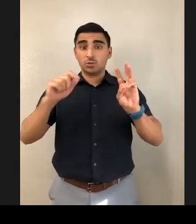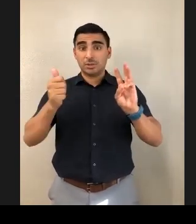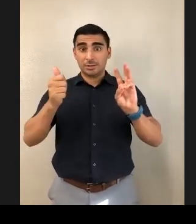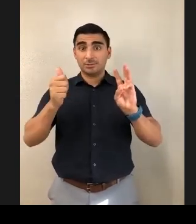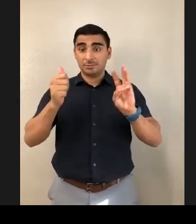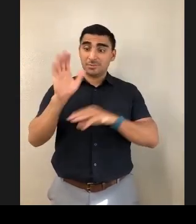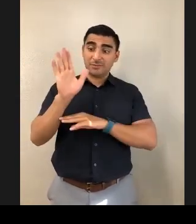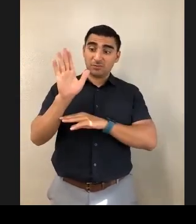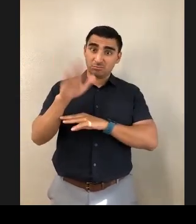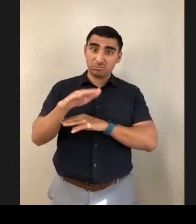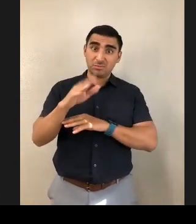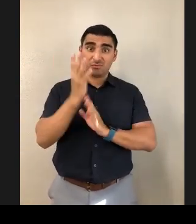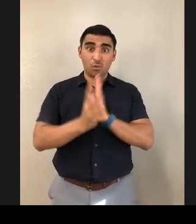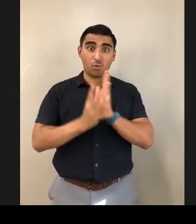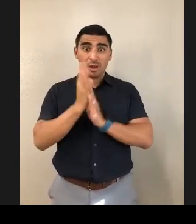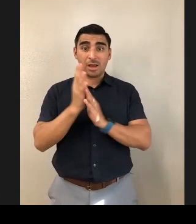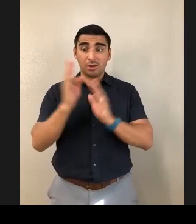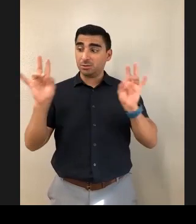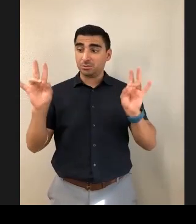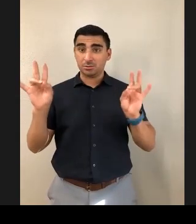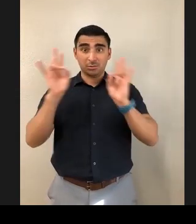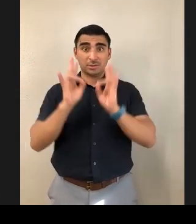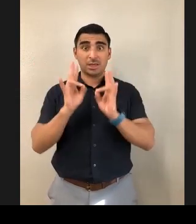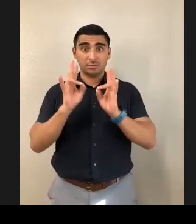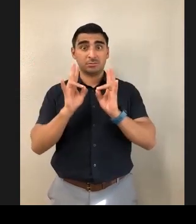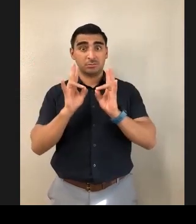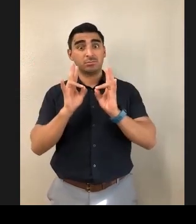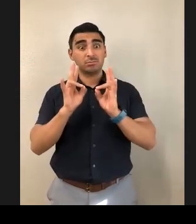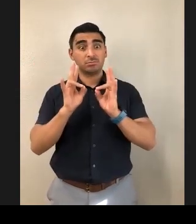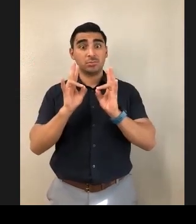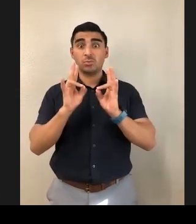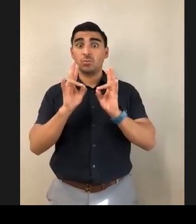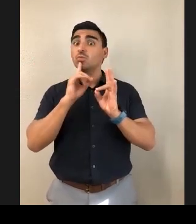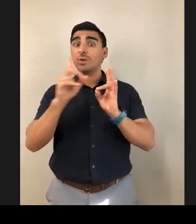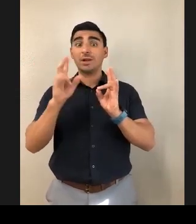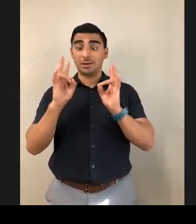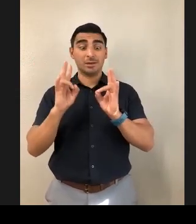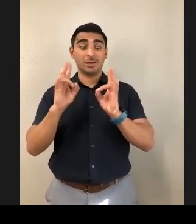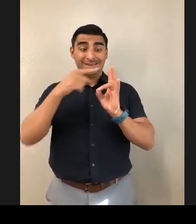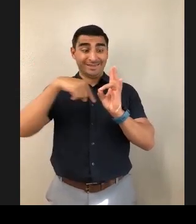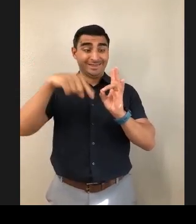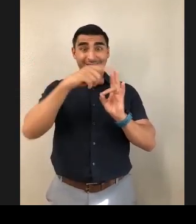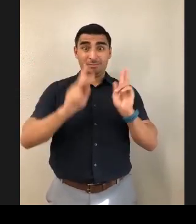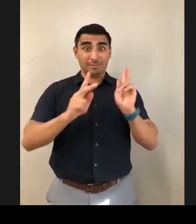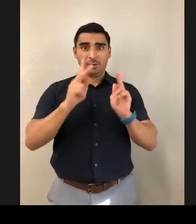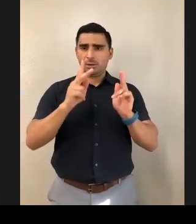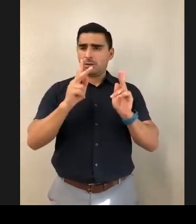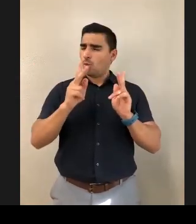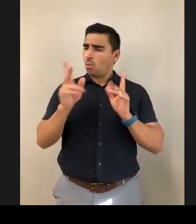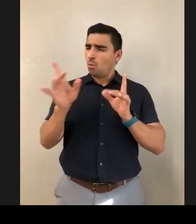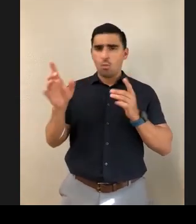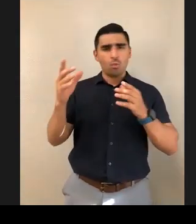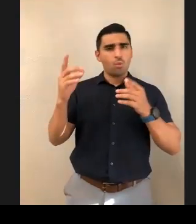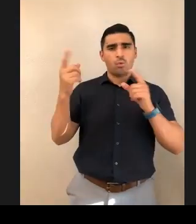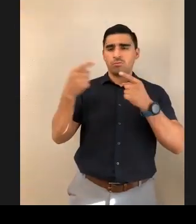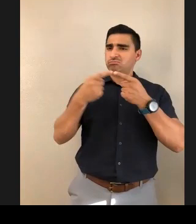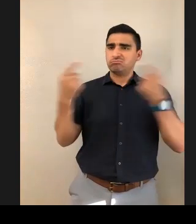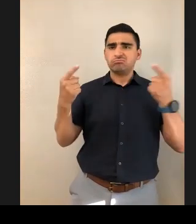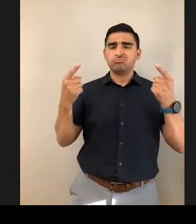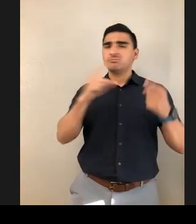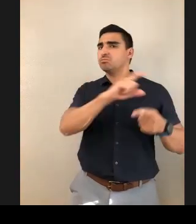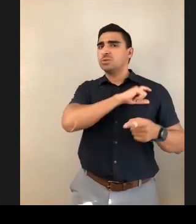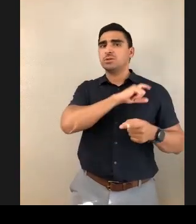las 10 y estábamos juntos 4 horas los martes y éramos